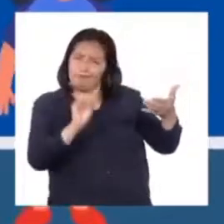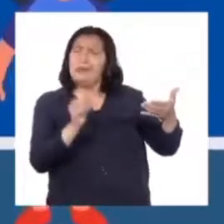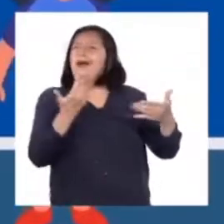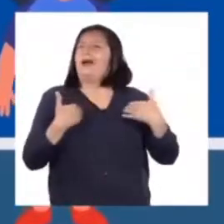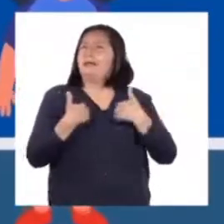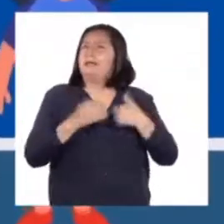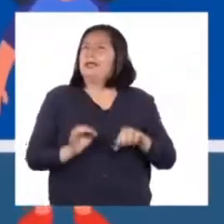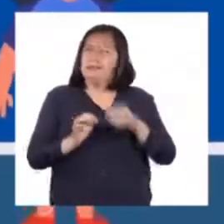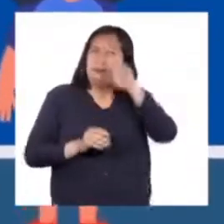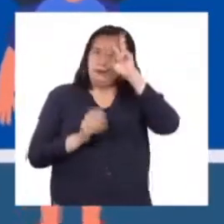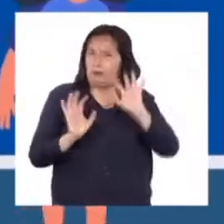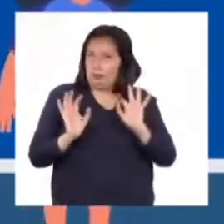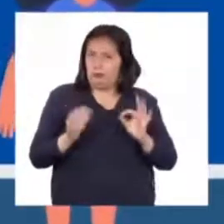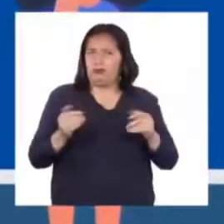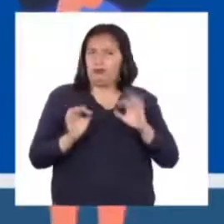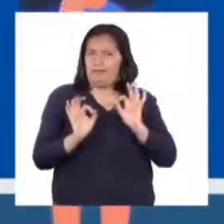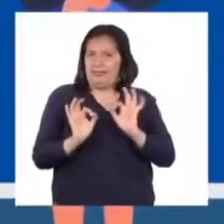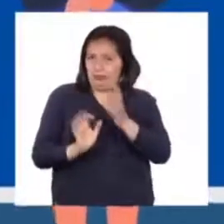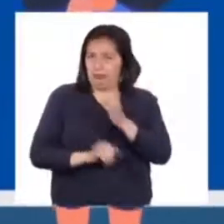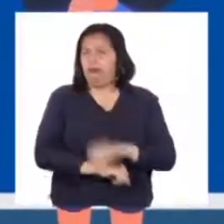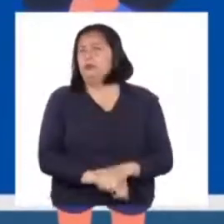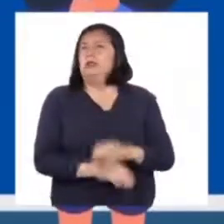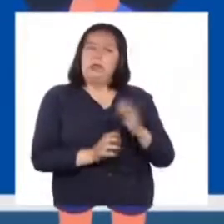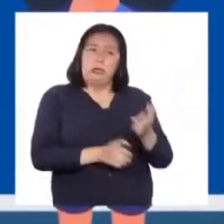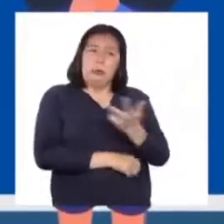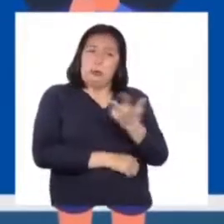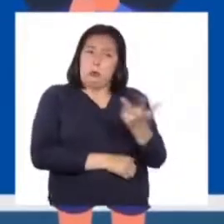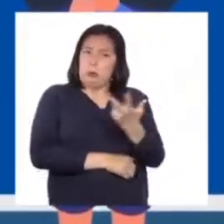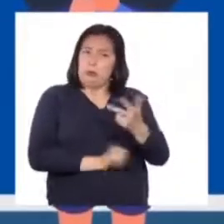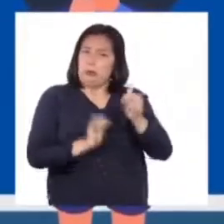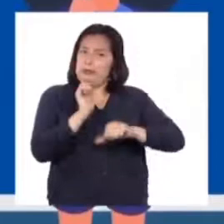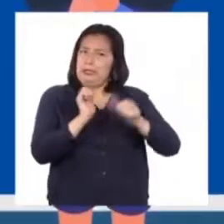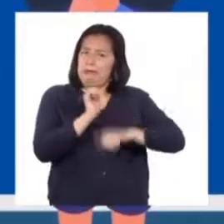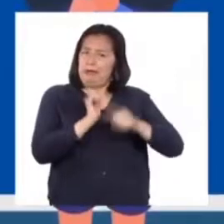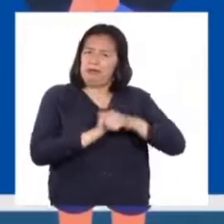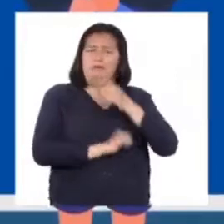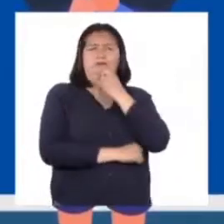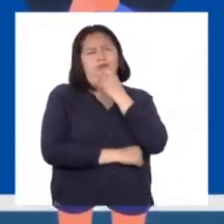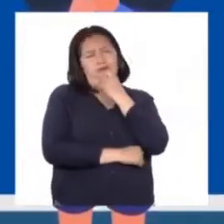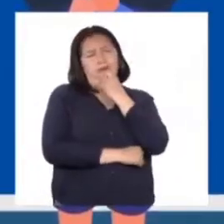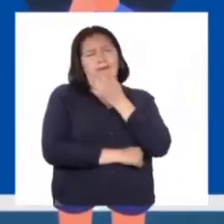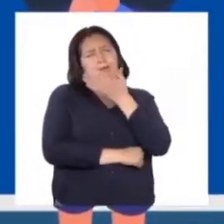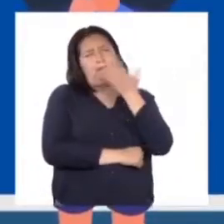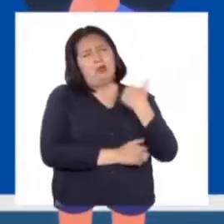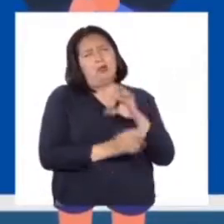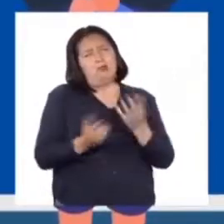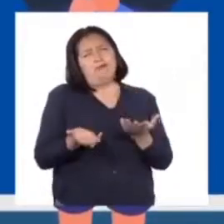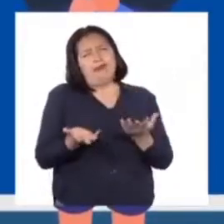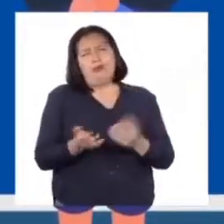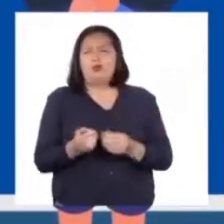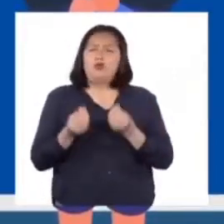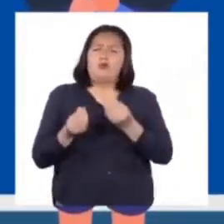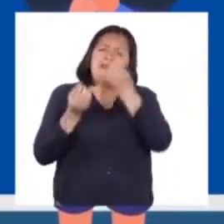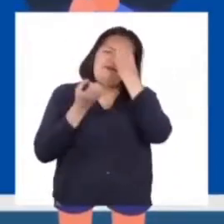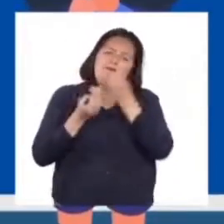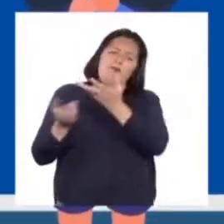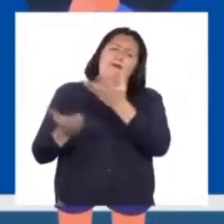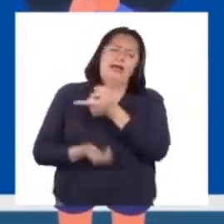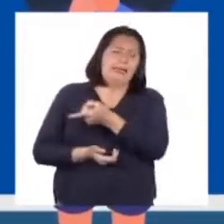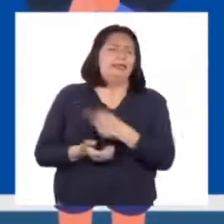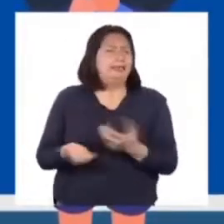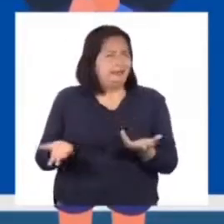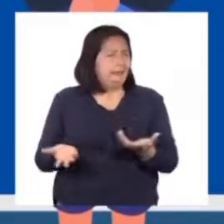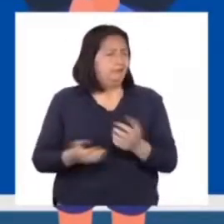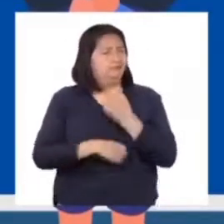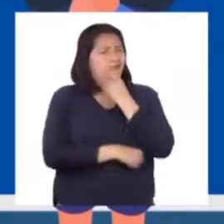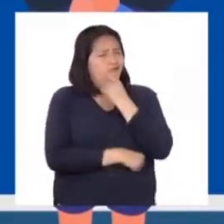peruanos amenazados. Los tres hermanos se preguntan si hay una mejor forma de comunicar esta información, de